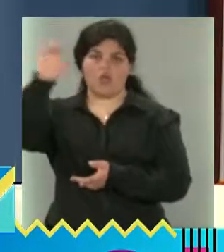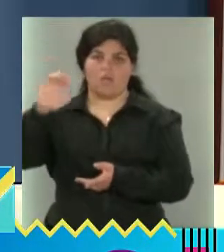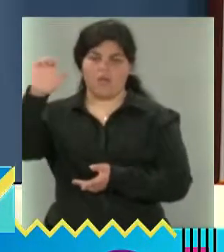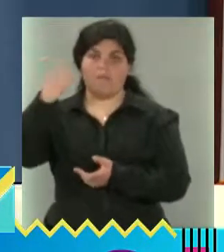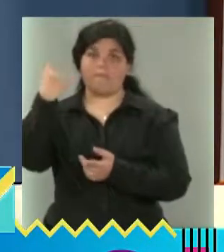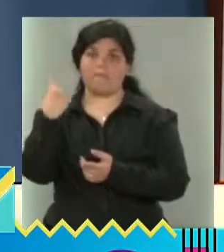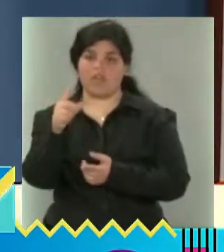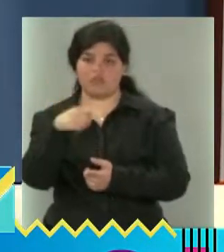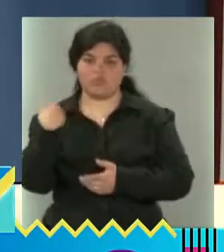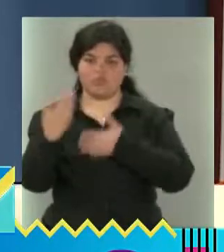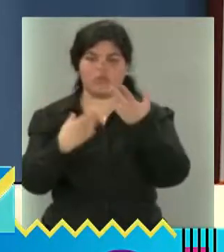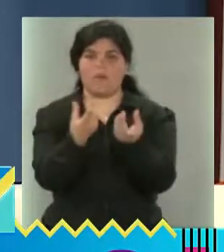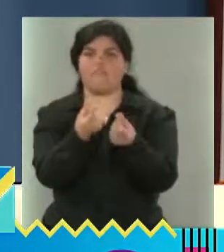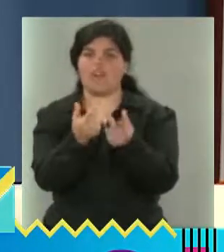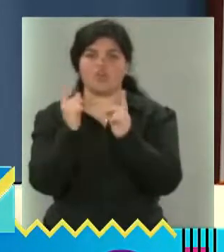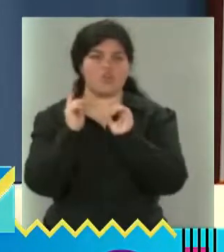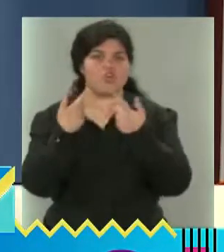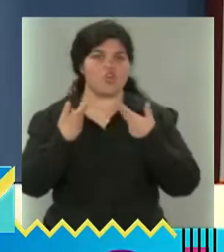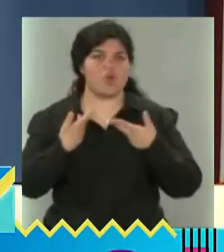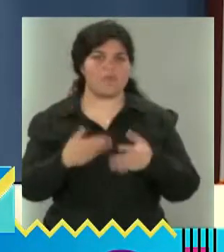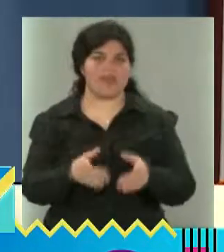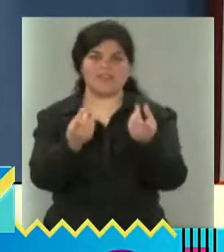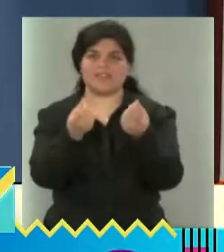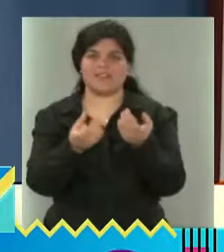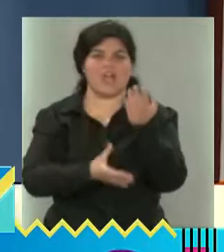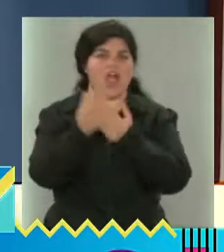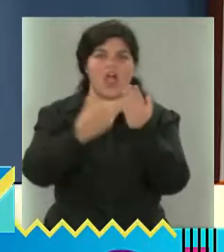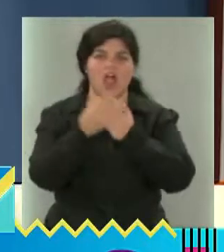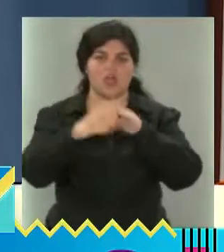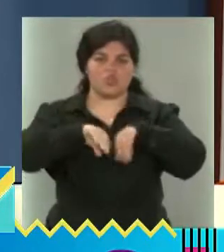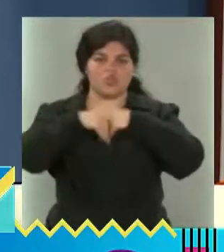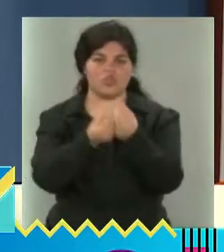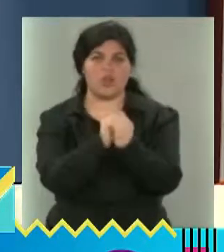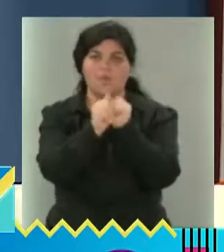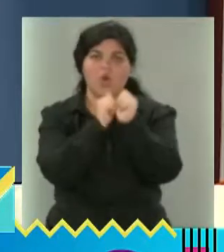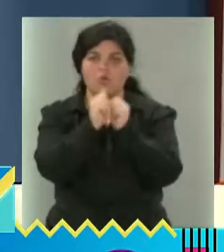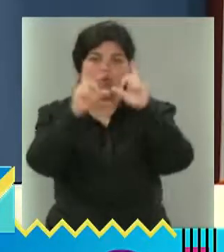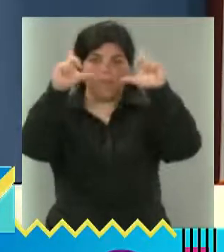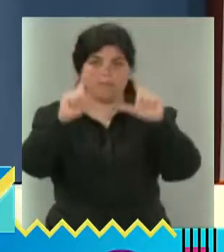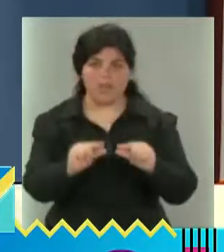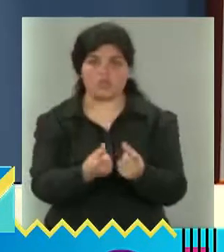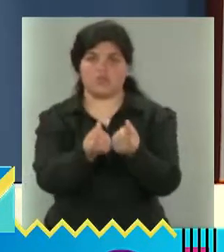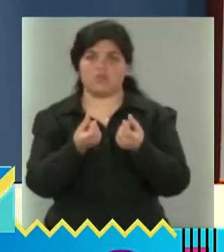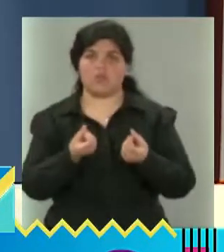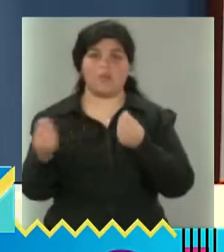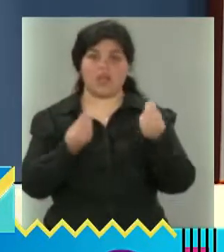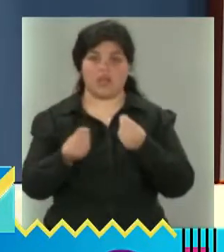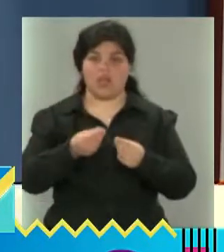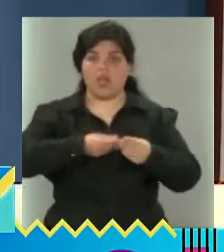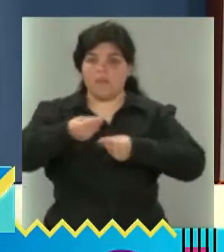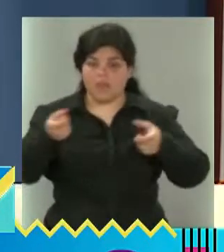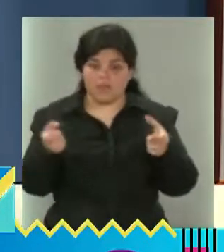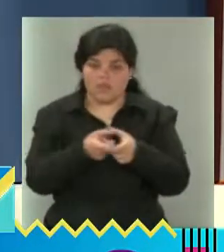mercado internacional, necesitamos bajar los costos de producción de nuestros productores. Y la única forma de hacerlo de un pequeño productor es